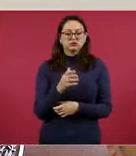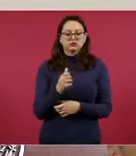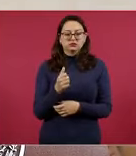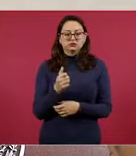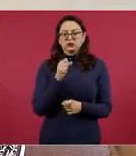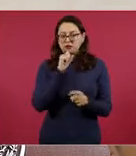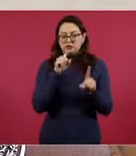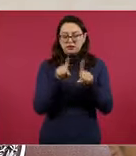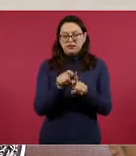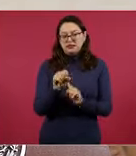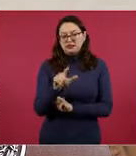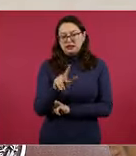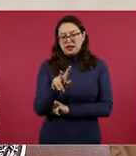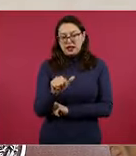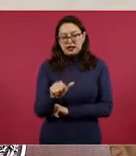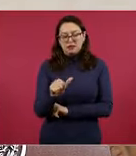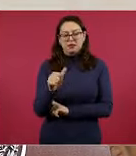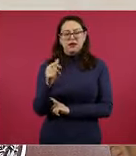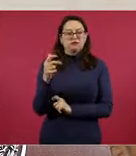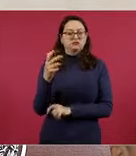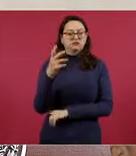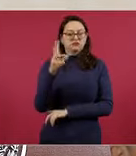ceibas, palma real.